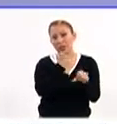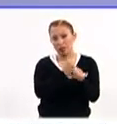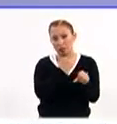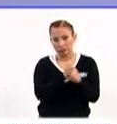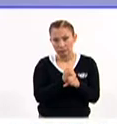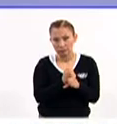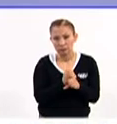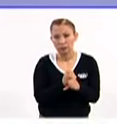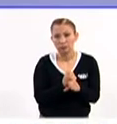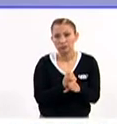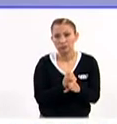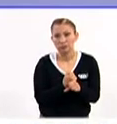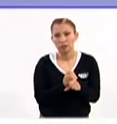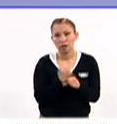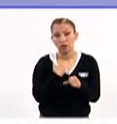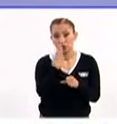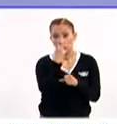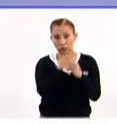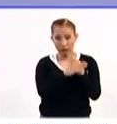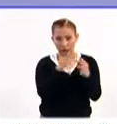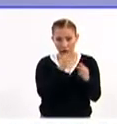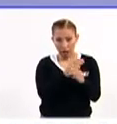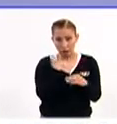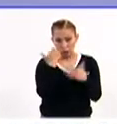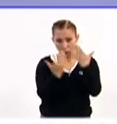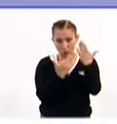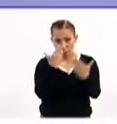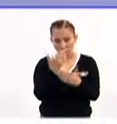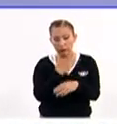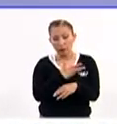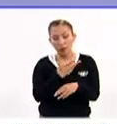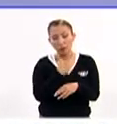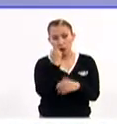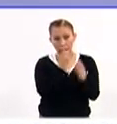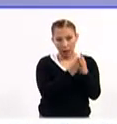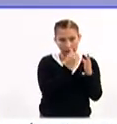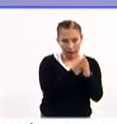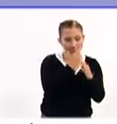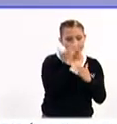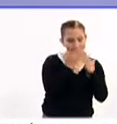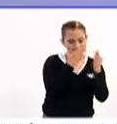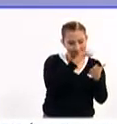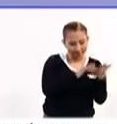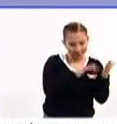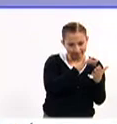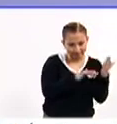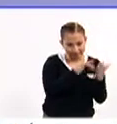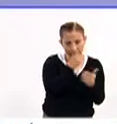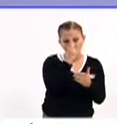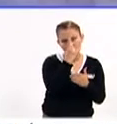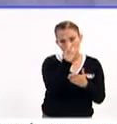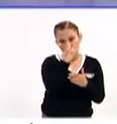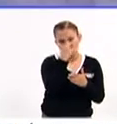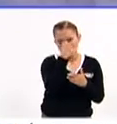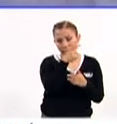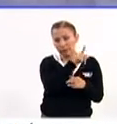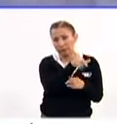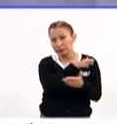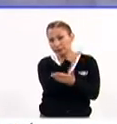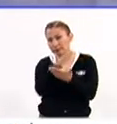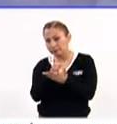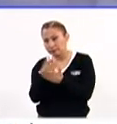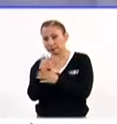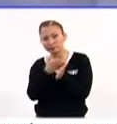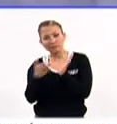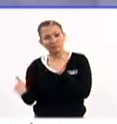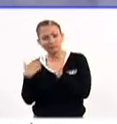prácticas. En las 2 materias que estuve teníamos una clase teórica de unas 2 horas y después